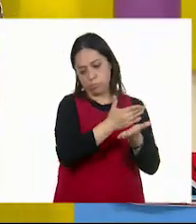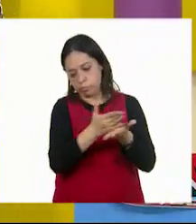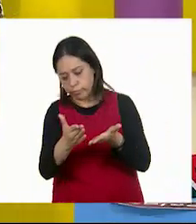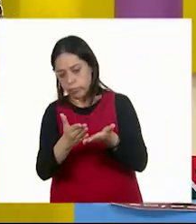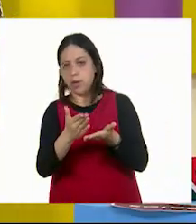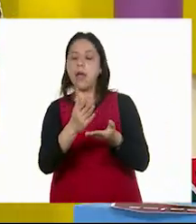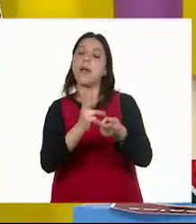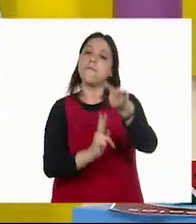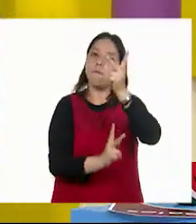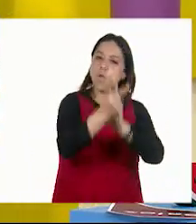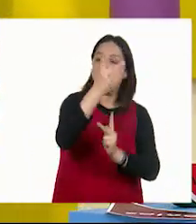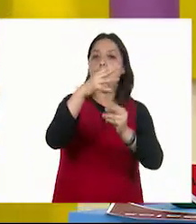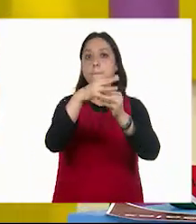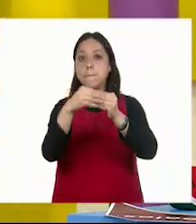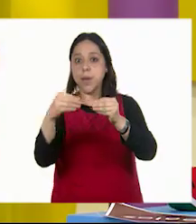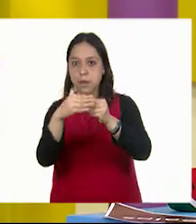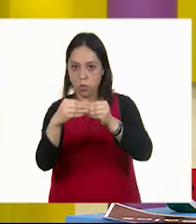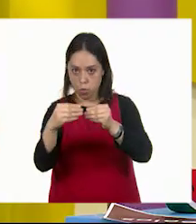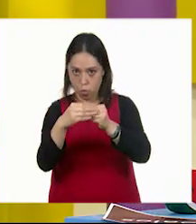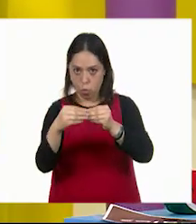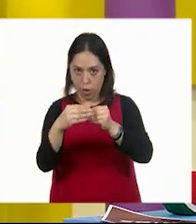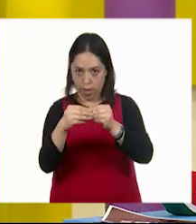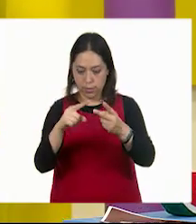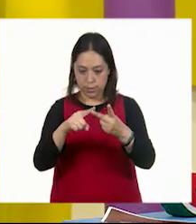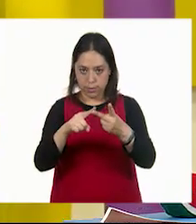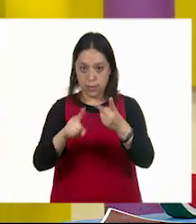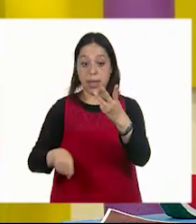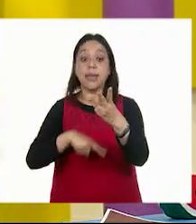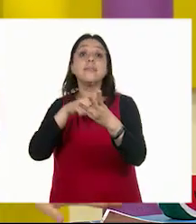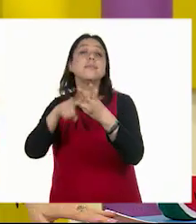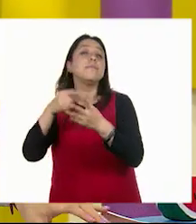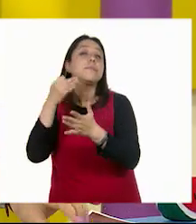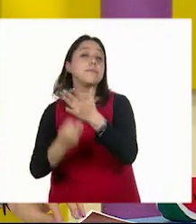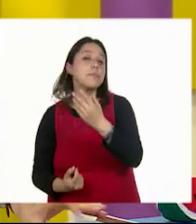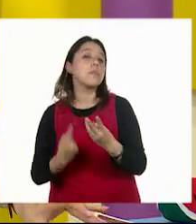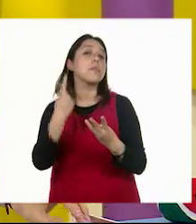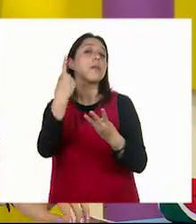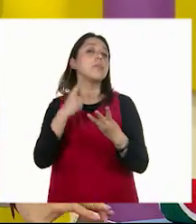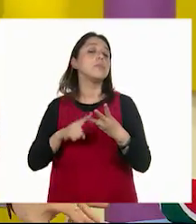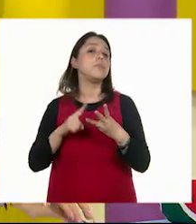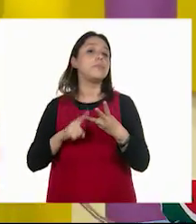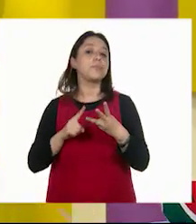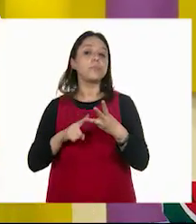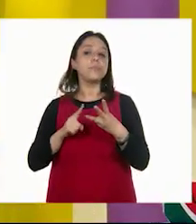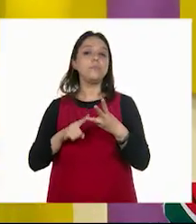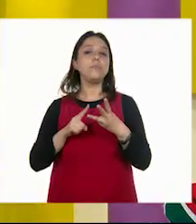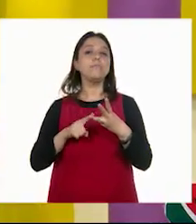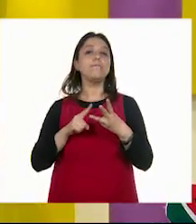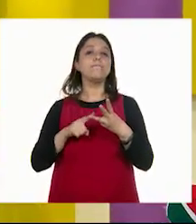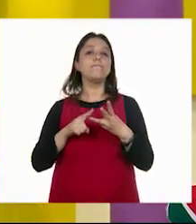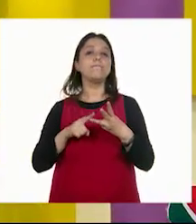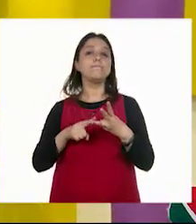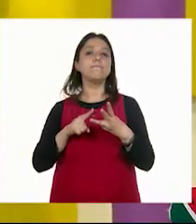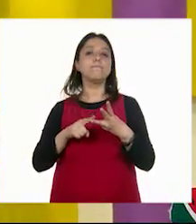frutas. Y nos falta uno, ¿qué creen que sea? Así es, cereales. Entonces,